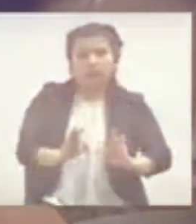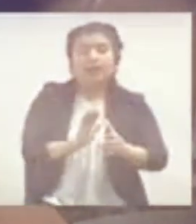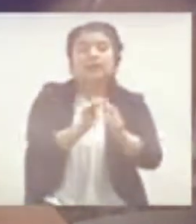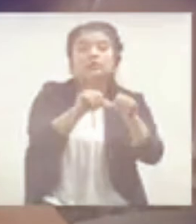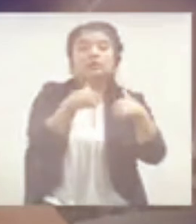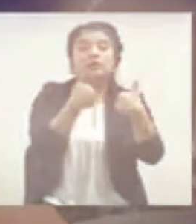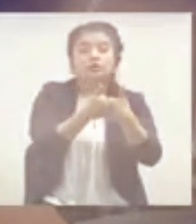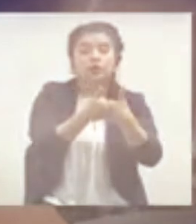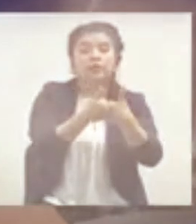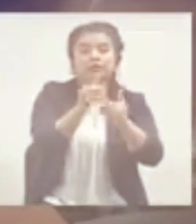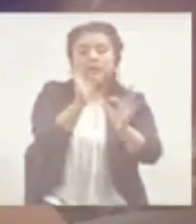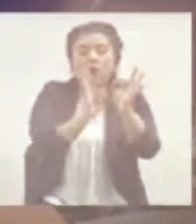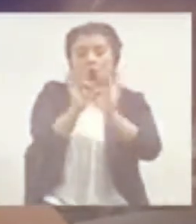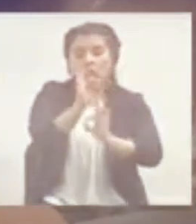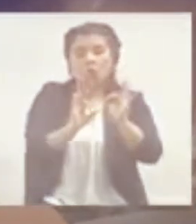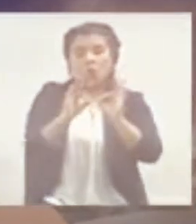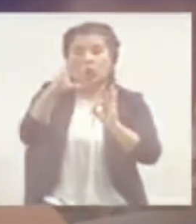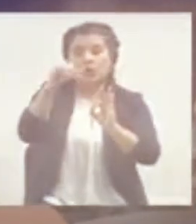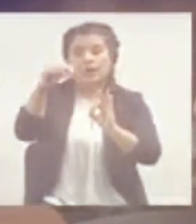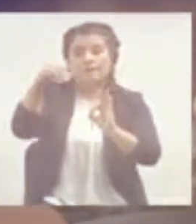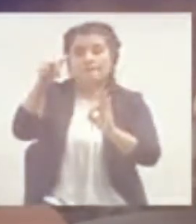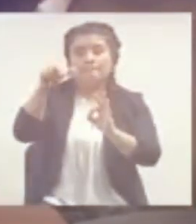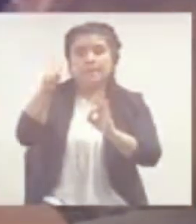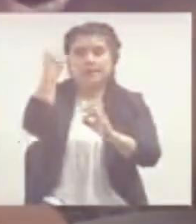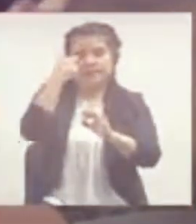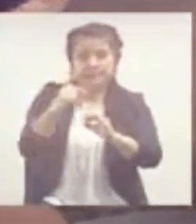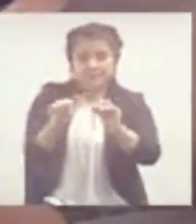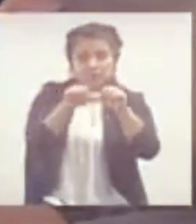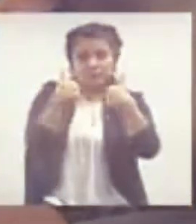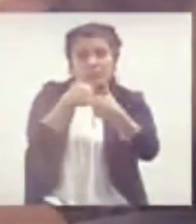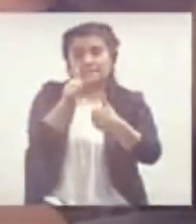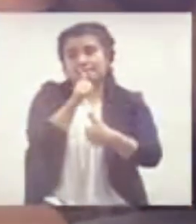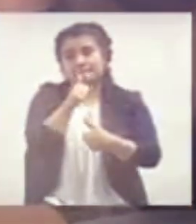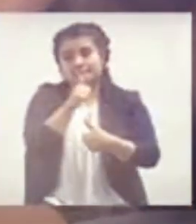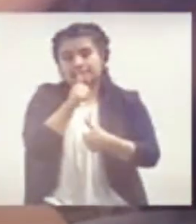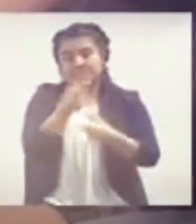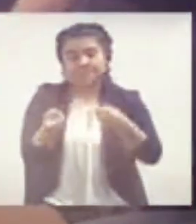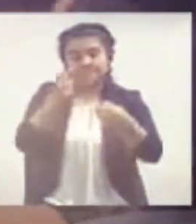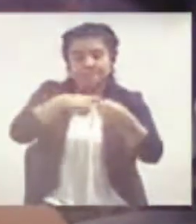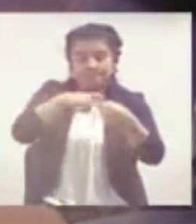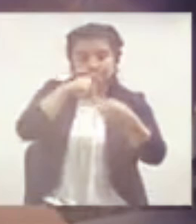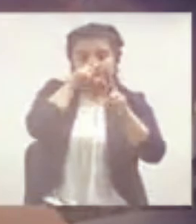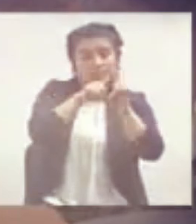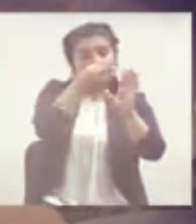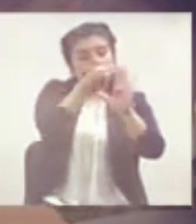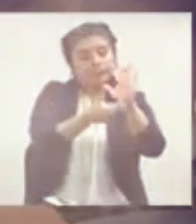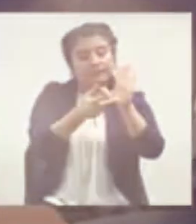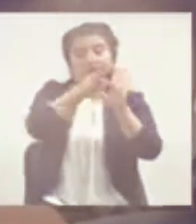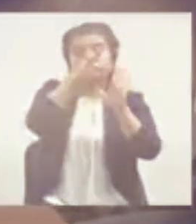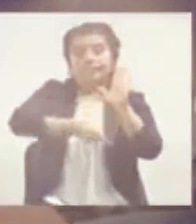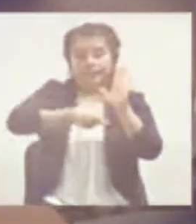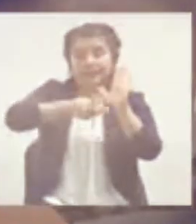o cámaras en la integración de sus juntas directivas. La propuesta como está planteada en el dictamen